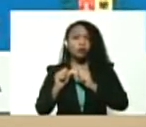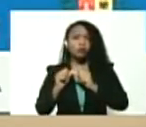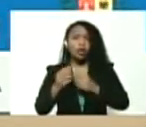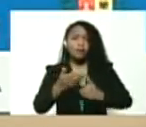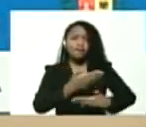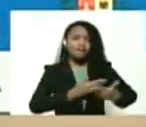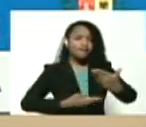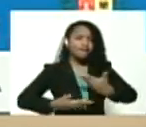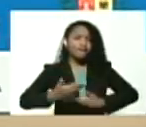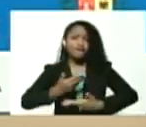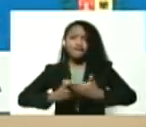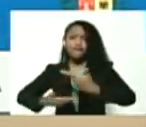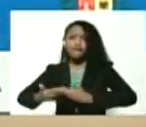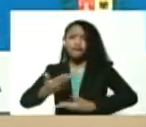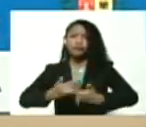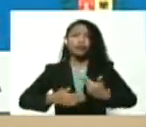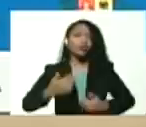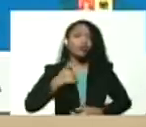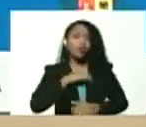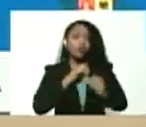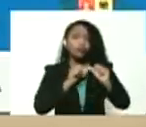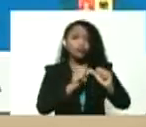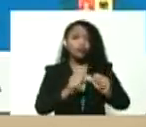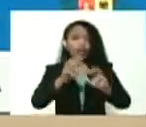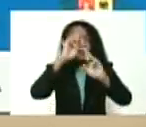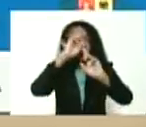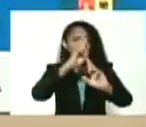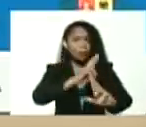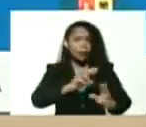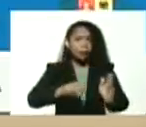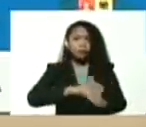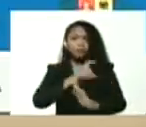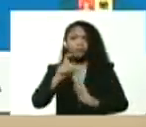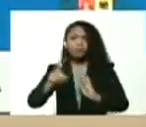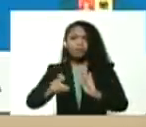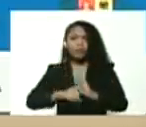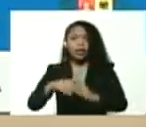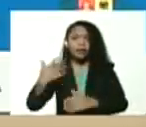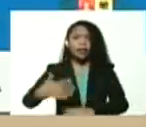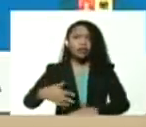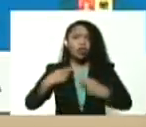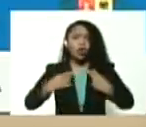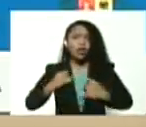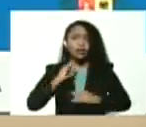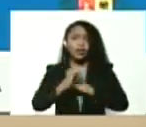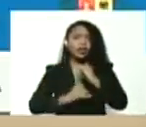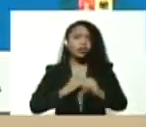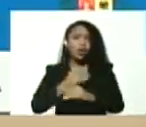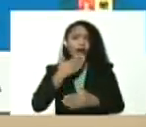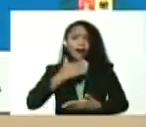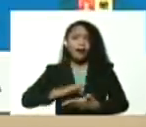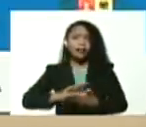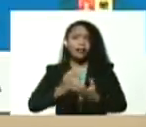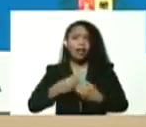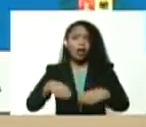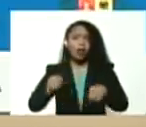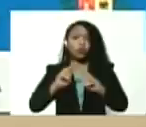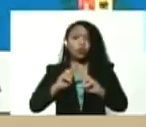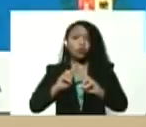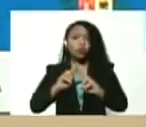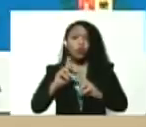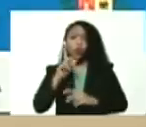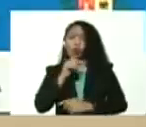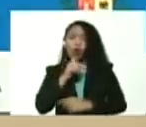cooperación, nosotros seguiremos en respeto absoluto al derecho internacional, a la Carta de las Naciones Unidas. No hay